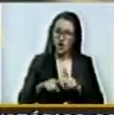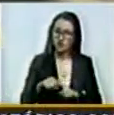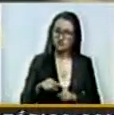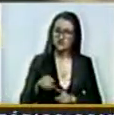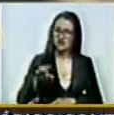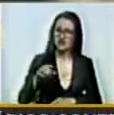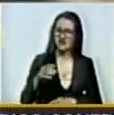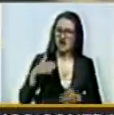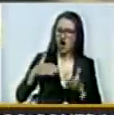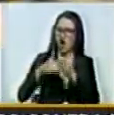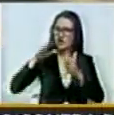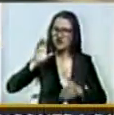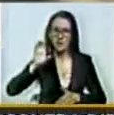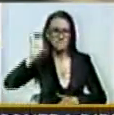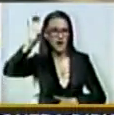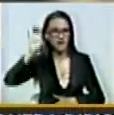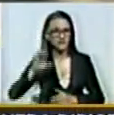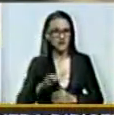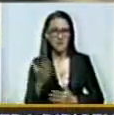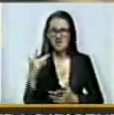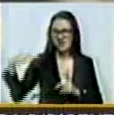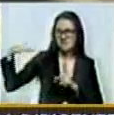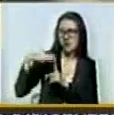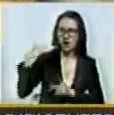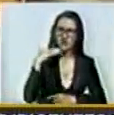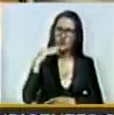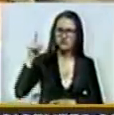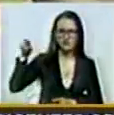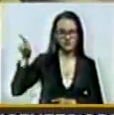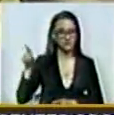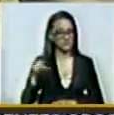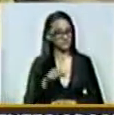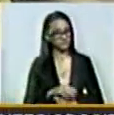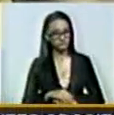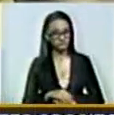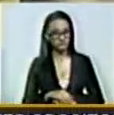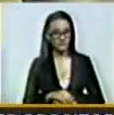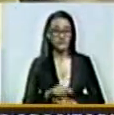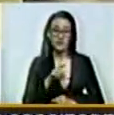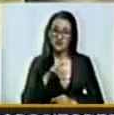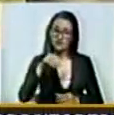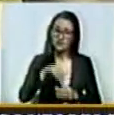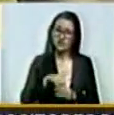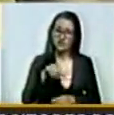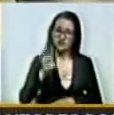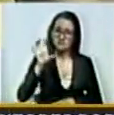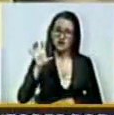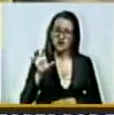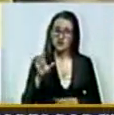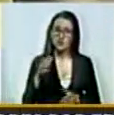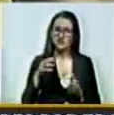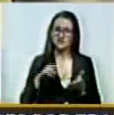antipatria, que piden la intervención, cuentan dentro del país con una quinta columna,